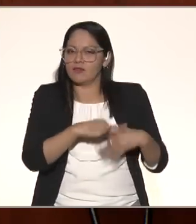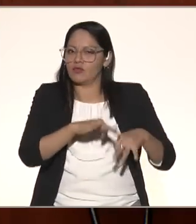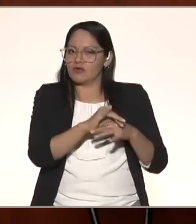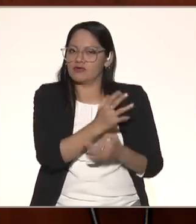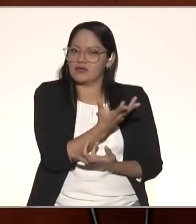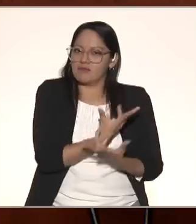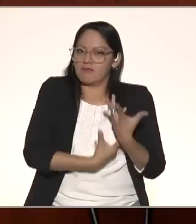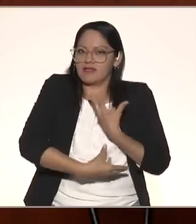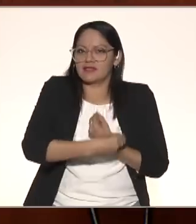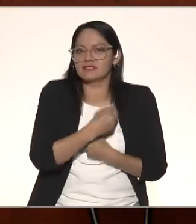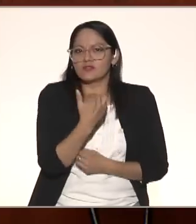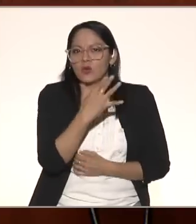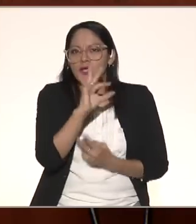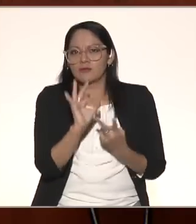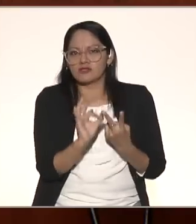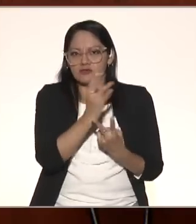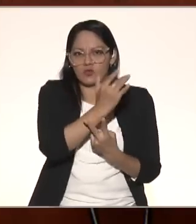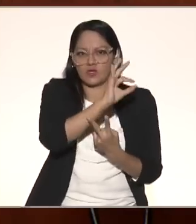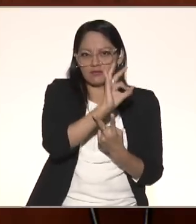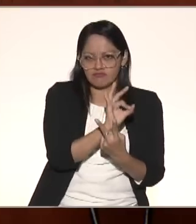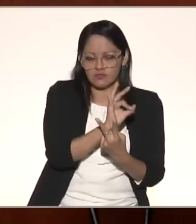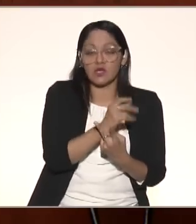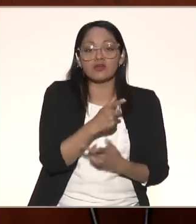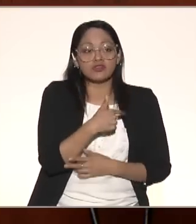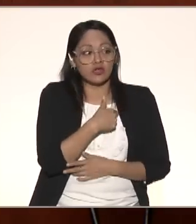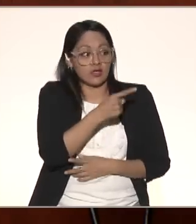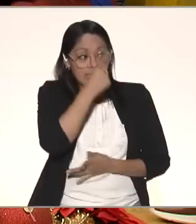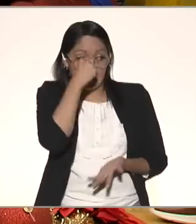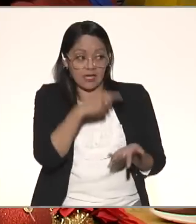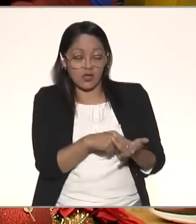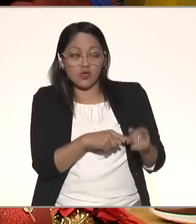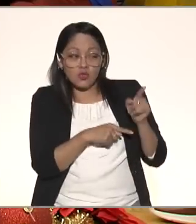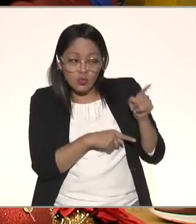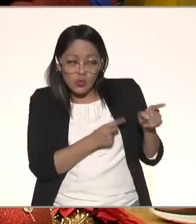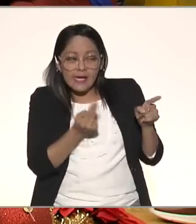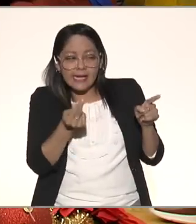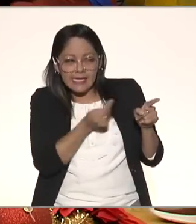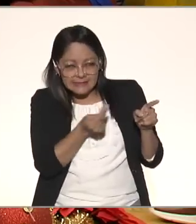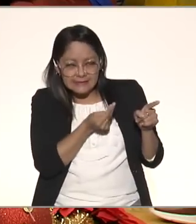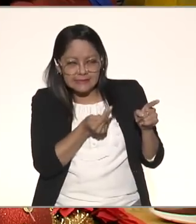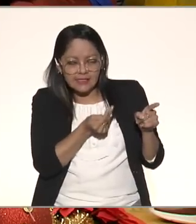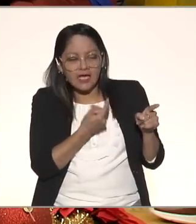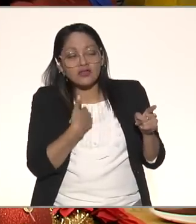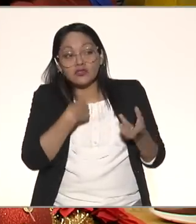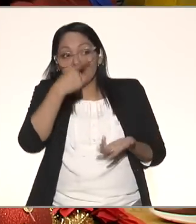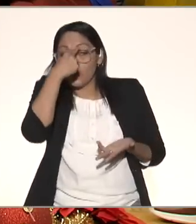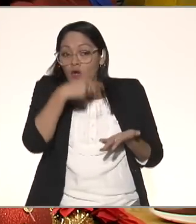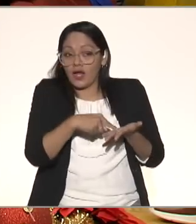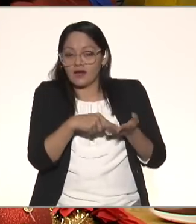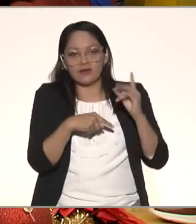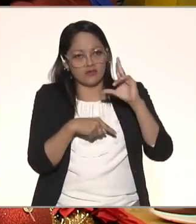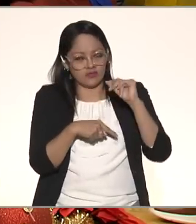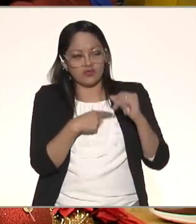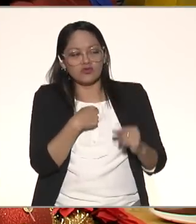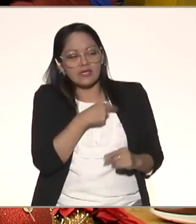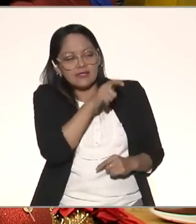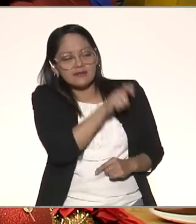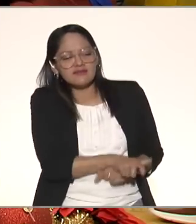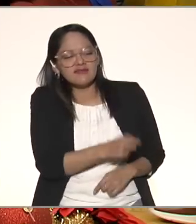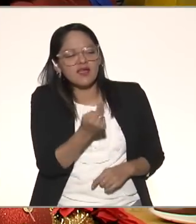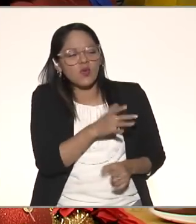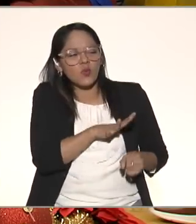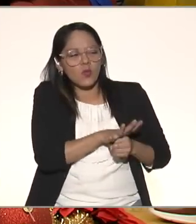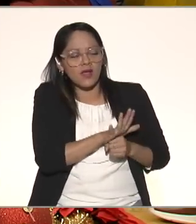Te doy lo que sí necesitas, no lo que yo creo que tú necesitas. Y creo que desde ahí tendríamos más éxito en